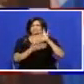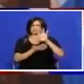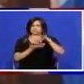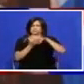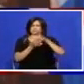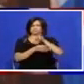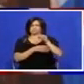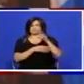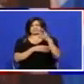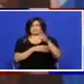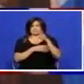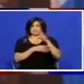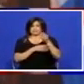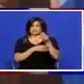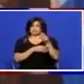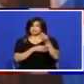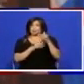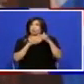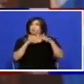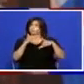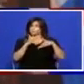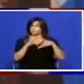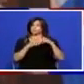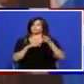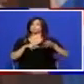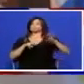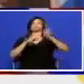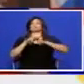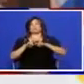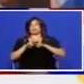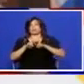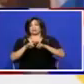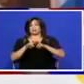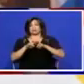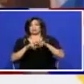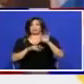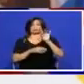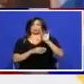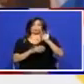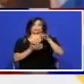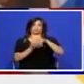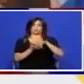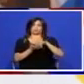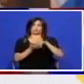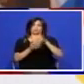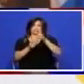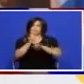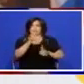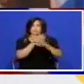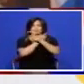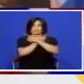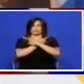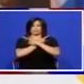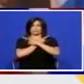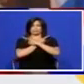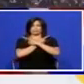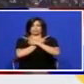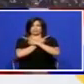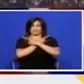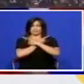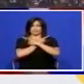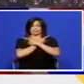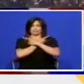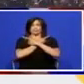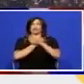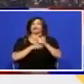.117 pesos o menos se incrementarán hasta los 8.000 pesos para cada jubilado y pensionado. A partir